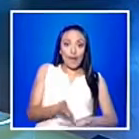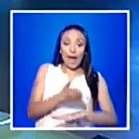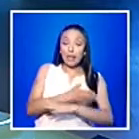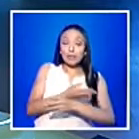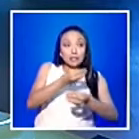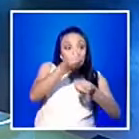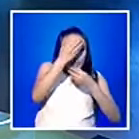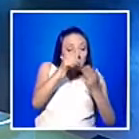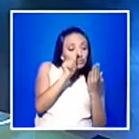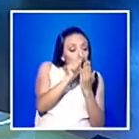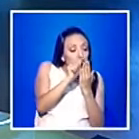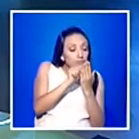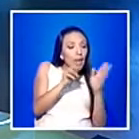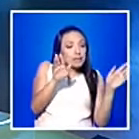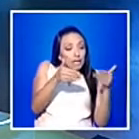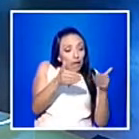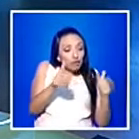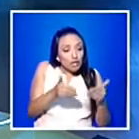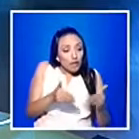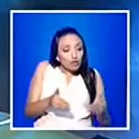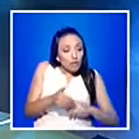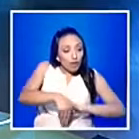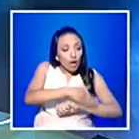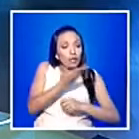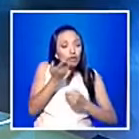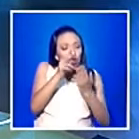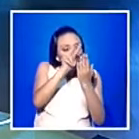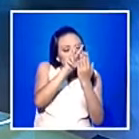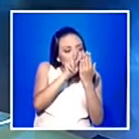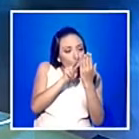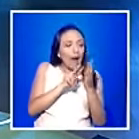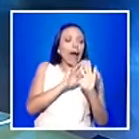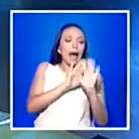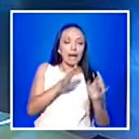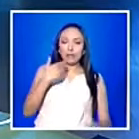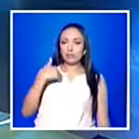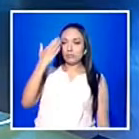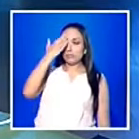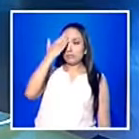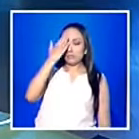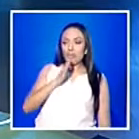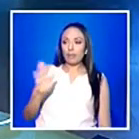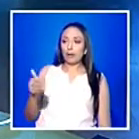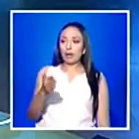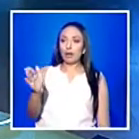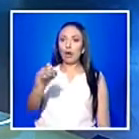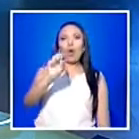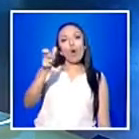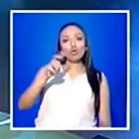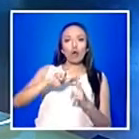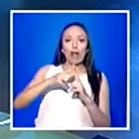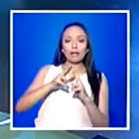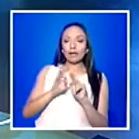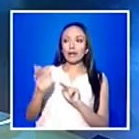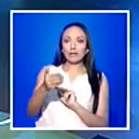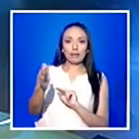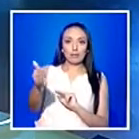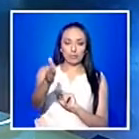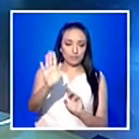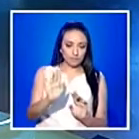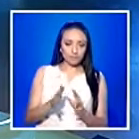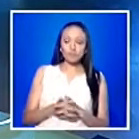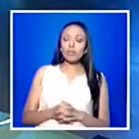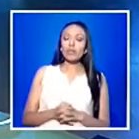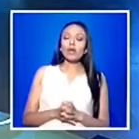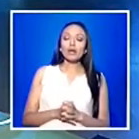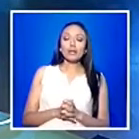informarse en la página web y en las redes sociales de la Agencia Metropolitana de Tránsito sobre los cierres viales por trabajos de arreglo de las vías. Son